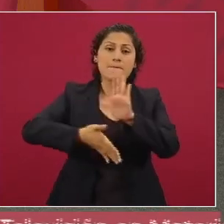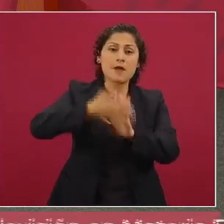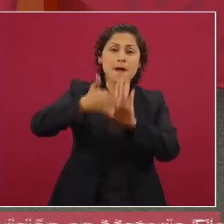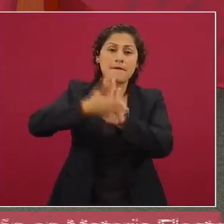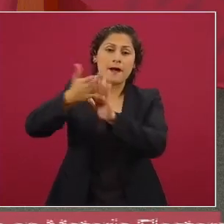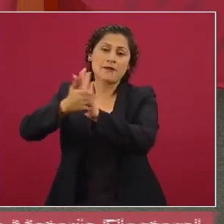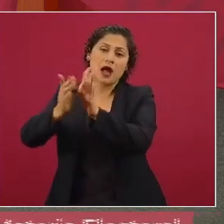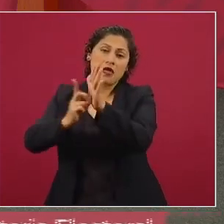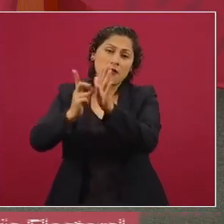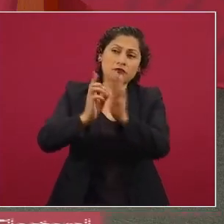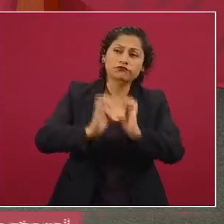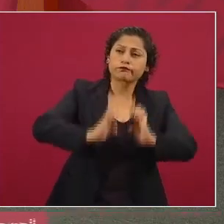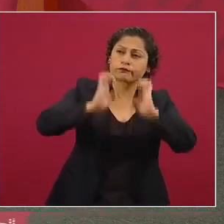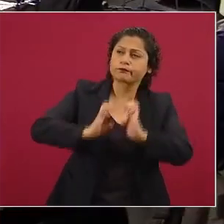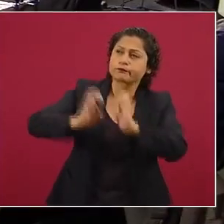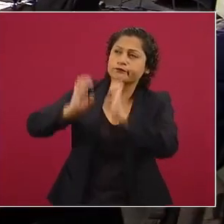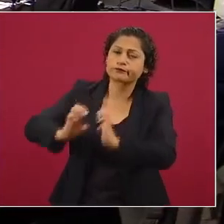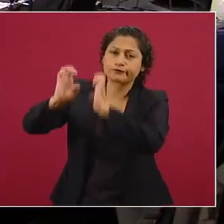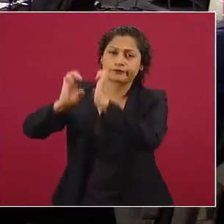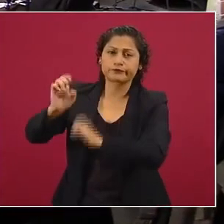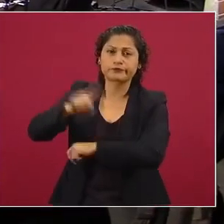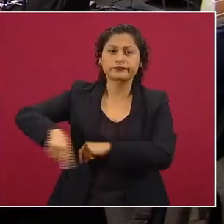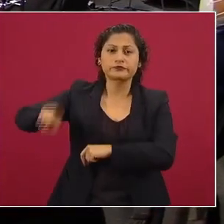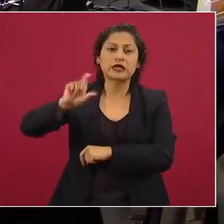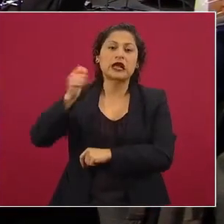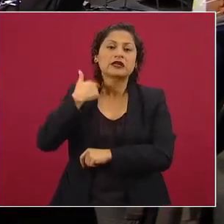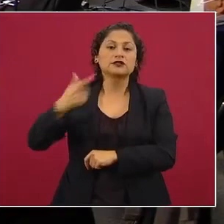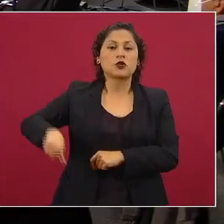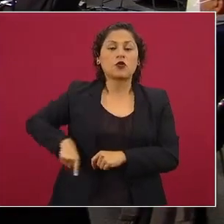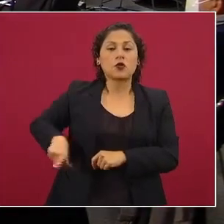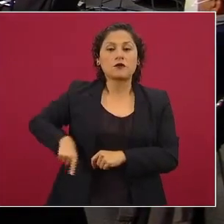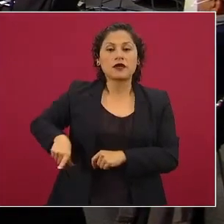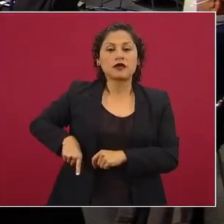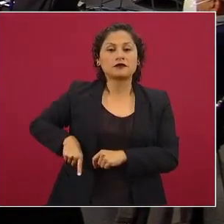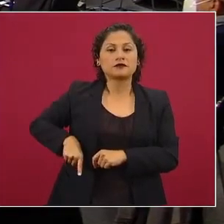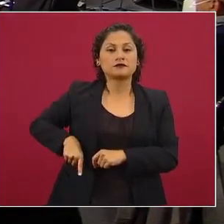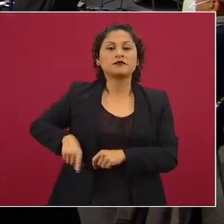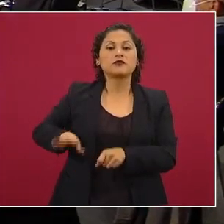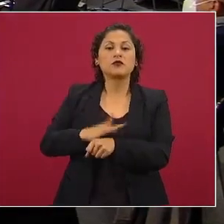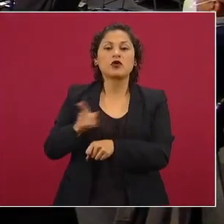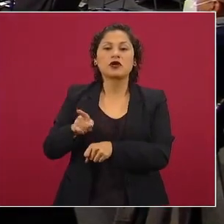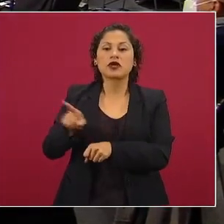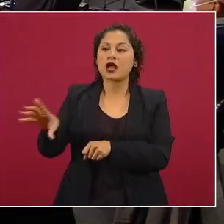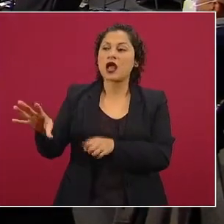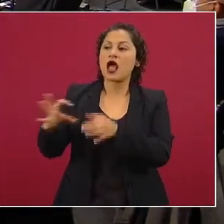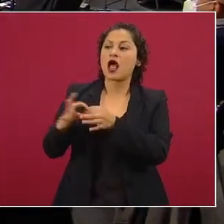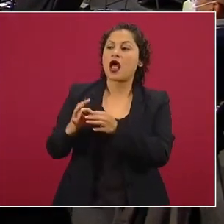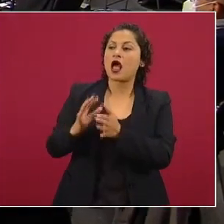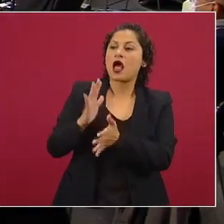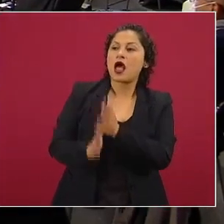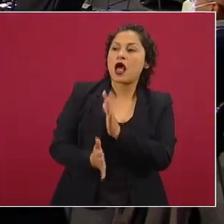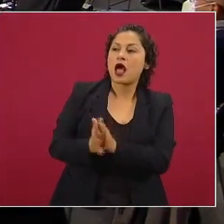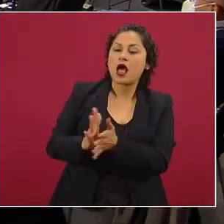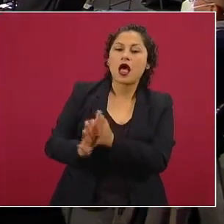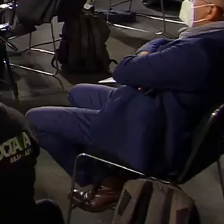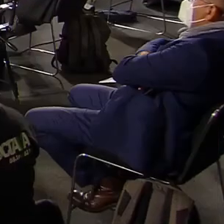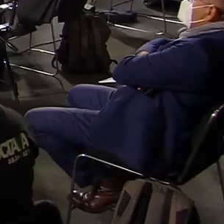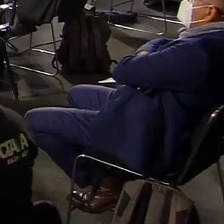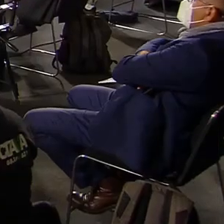unidades habitacionales en los gobiernos anteriores, por la corrupción básicamente.